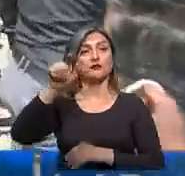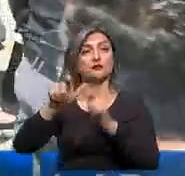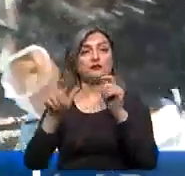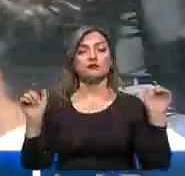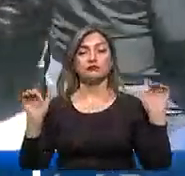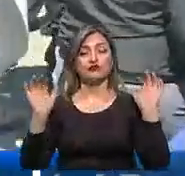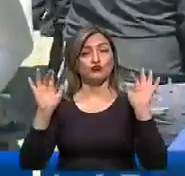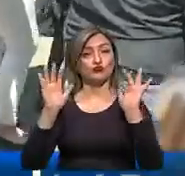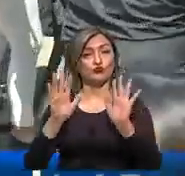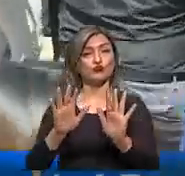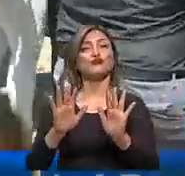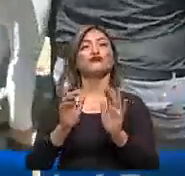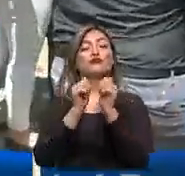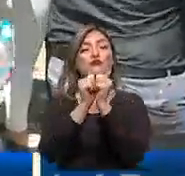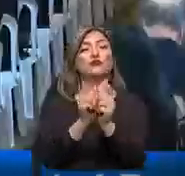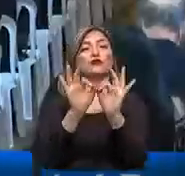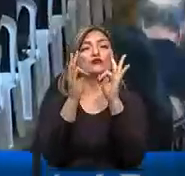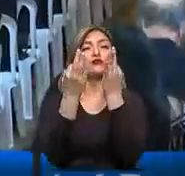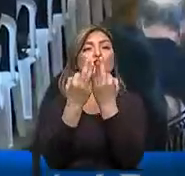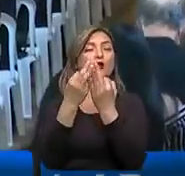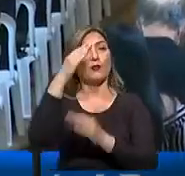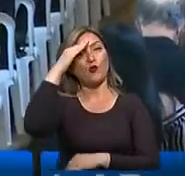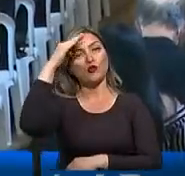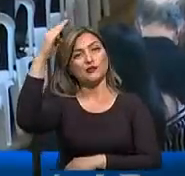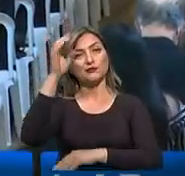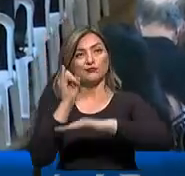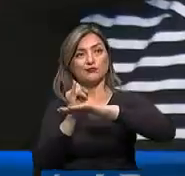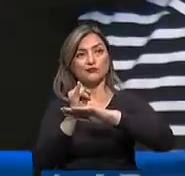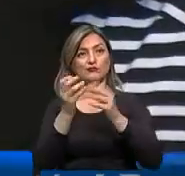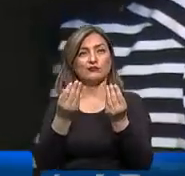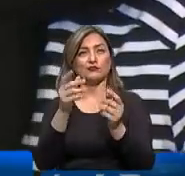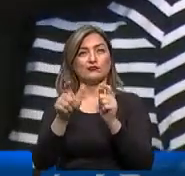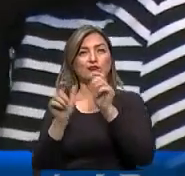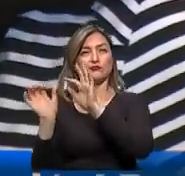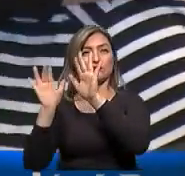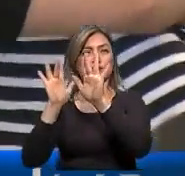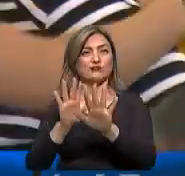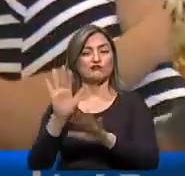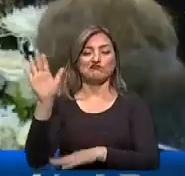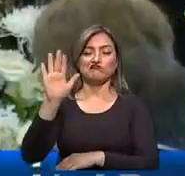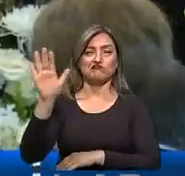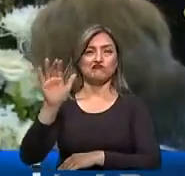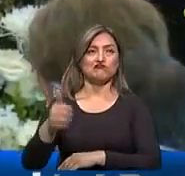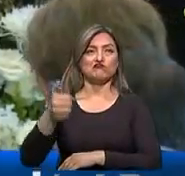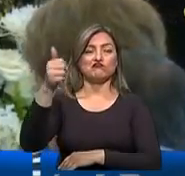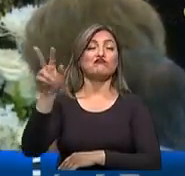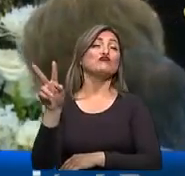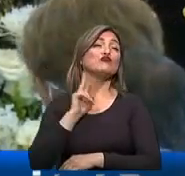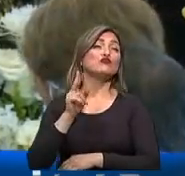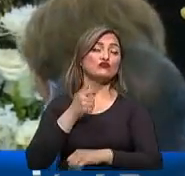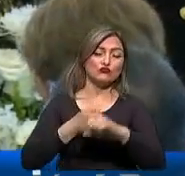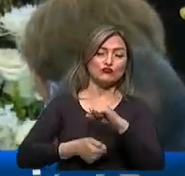familia del policía Alex Pozo. Asimismo, lució la iglesia, pues la gente acudió a darle el último adiós al teniente que fue víctima